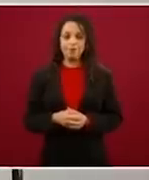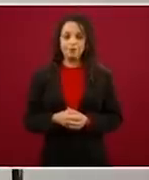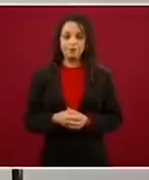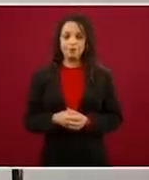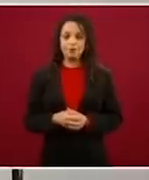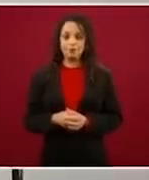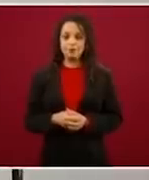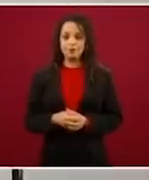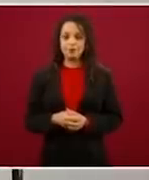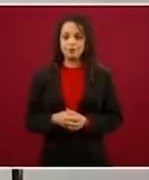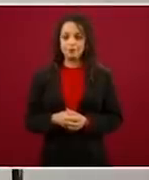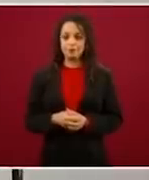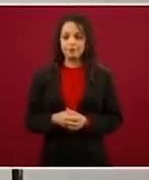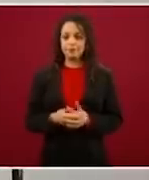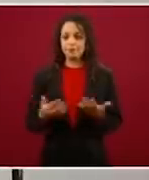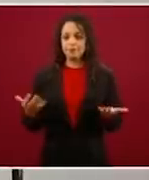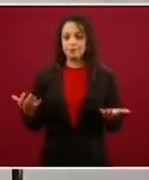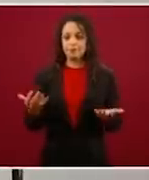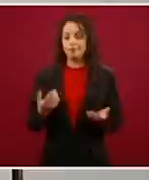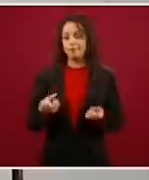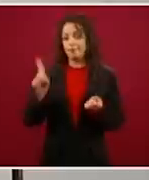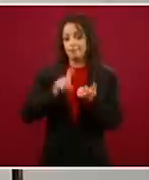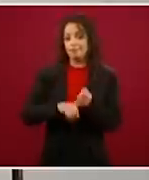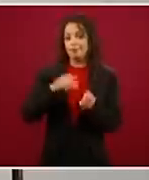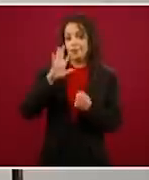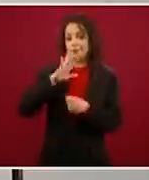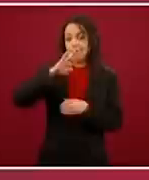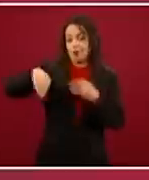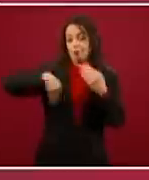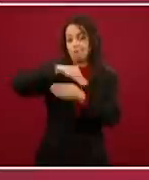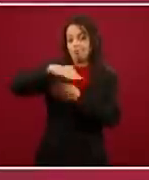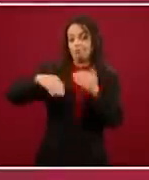se envuelven, ¿no?, en la bandera del feminismo.